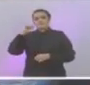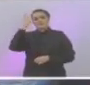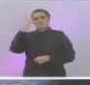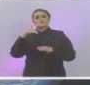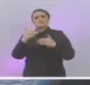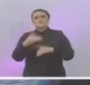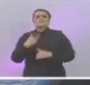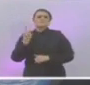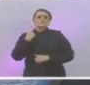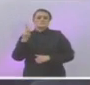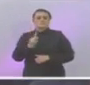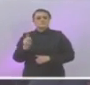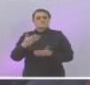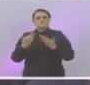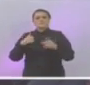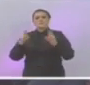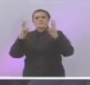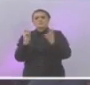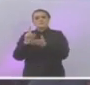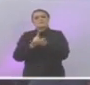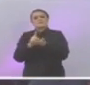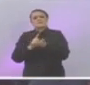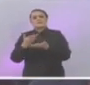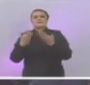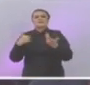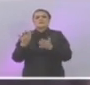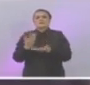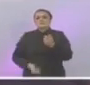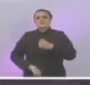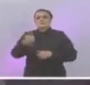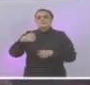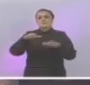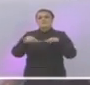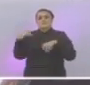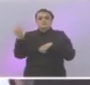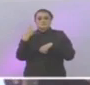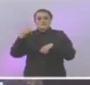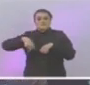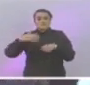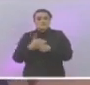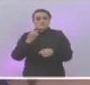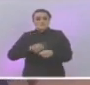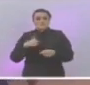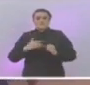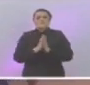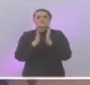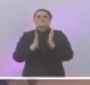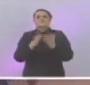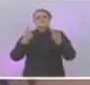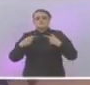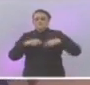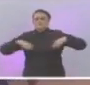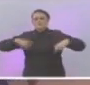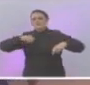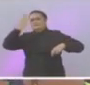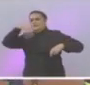la política pública en materia de drogas, con la realización de un primer seminario en nuestro estado, con la participación de expertos,